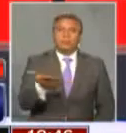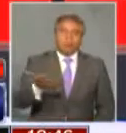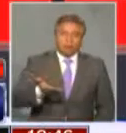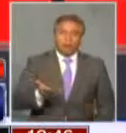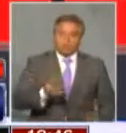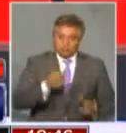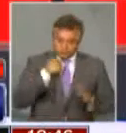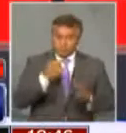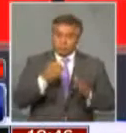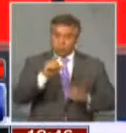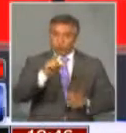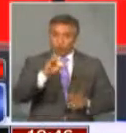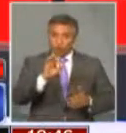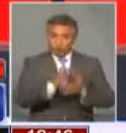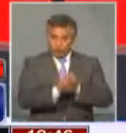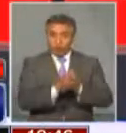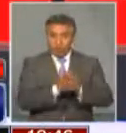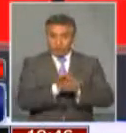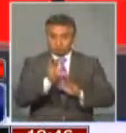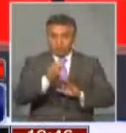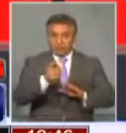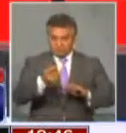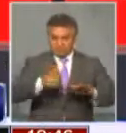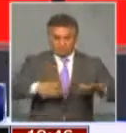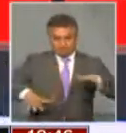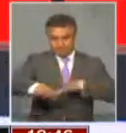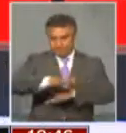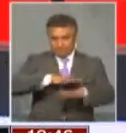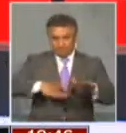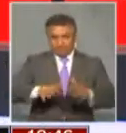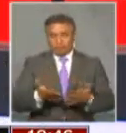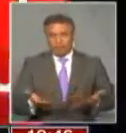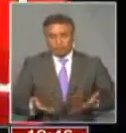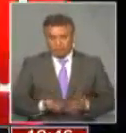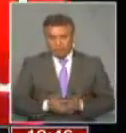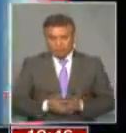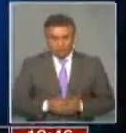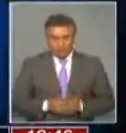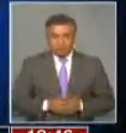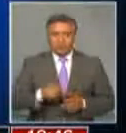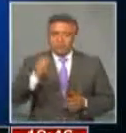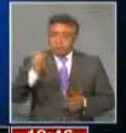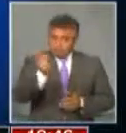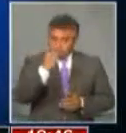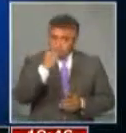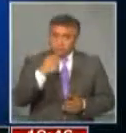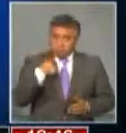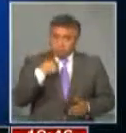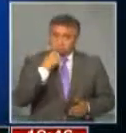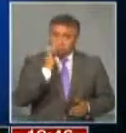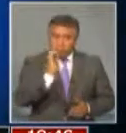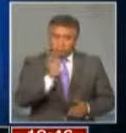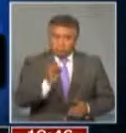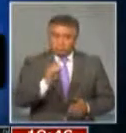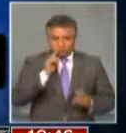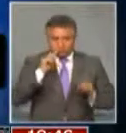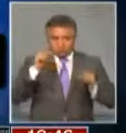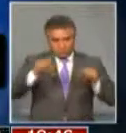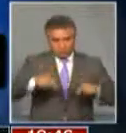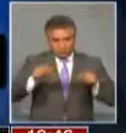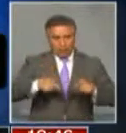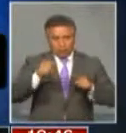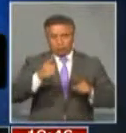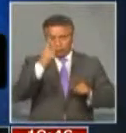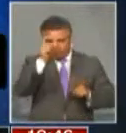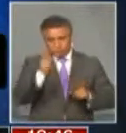el cargo de cohecho y el delito de lavado de activos? Mira, primero decirte que una formalización no significa que